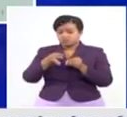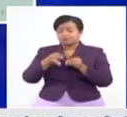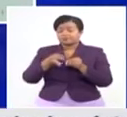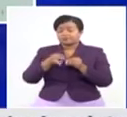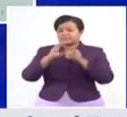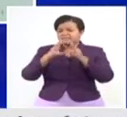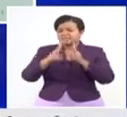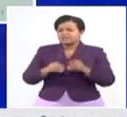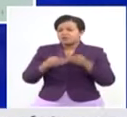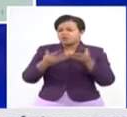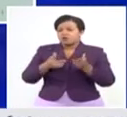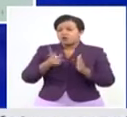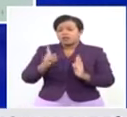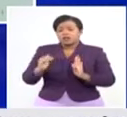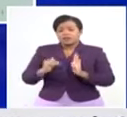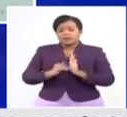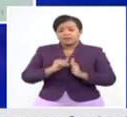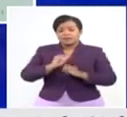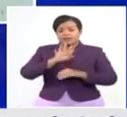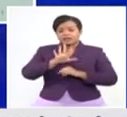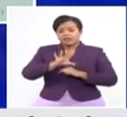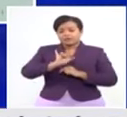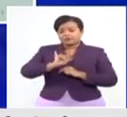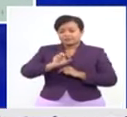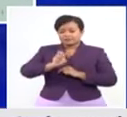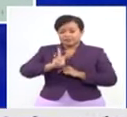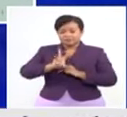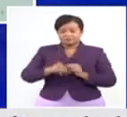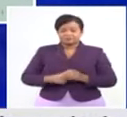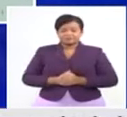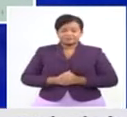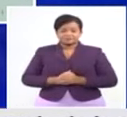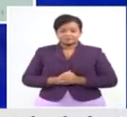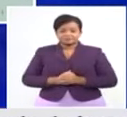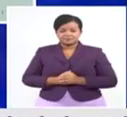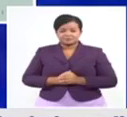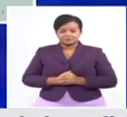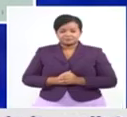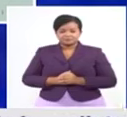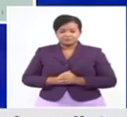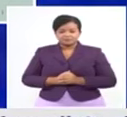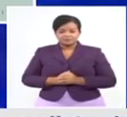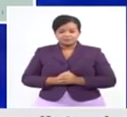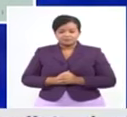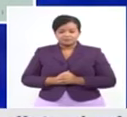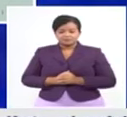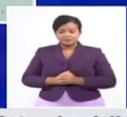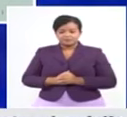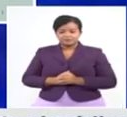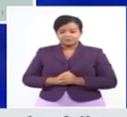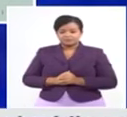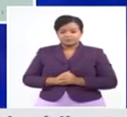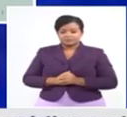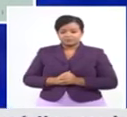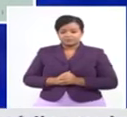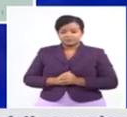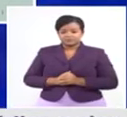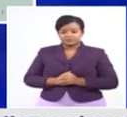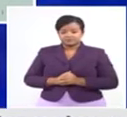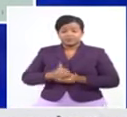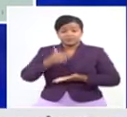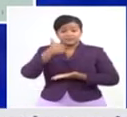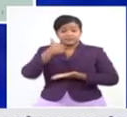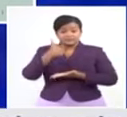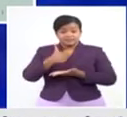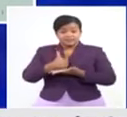reporta 1.563 casos autóctonos como acumulado total. La cabecera con las mayores cifras